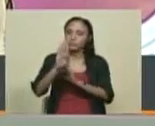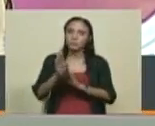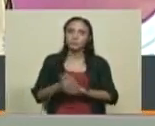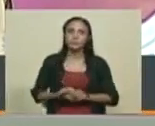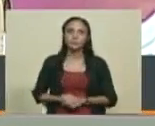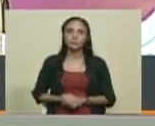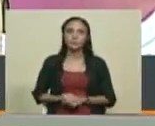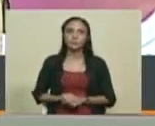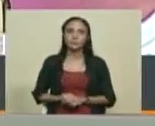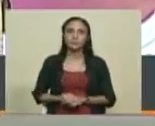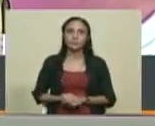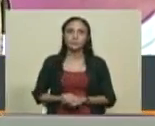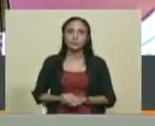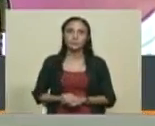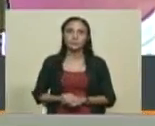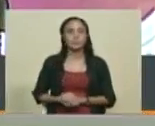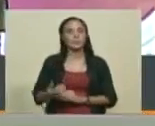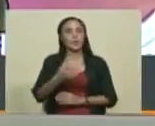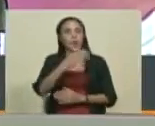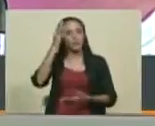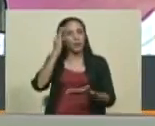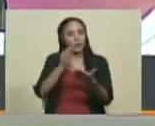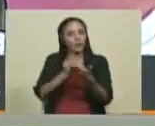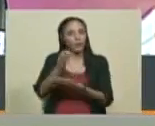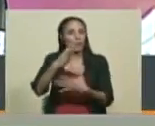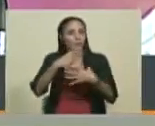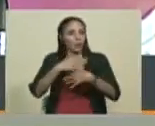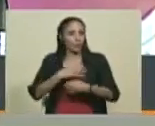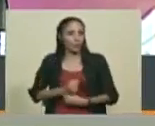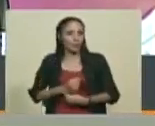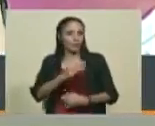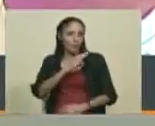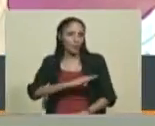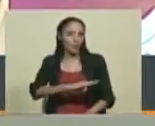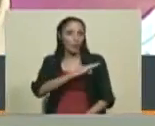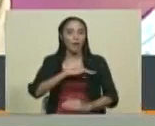La recuperación de la moral, de la fe, de la confianza.